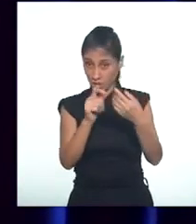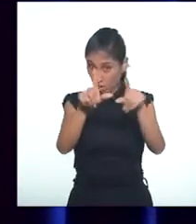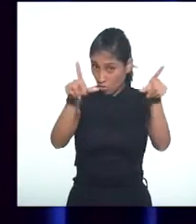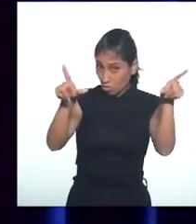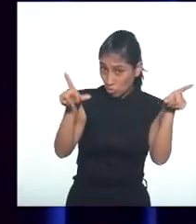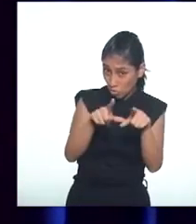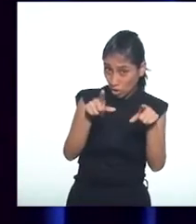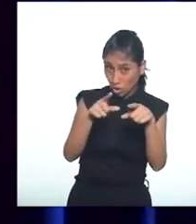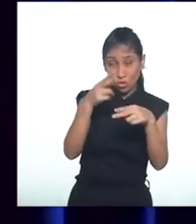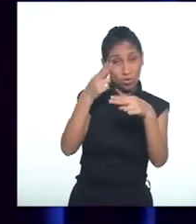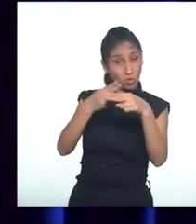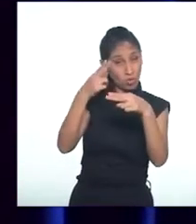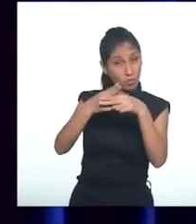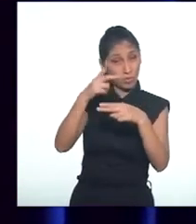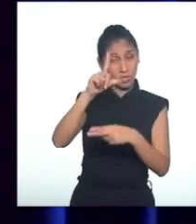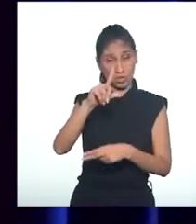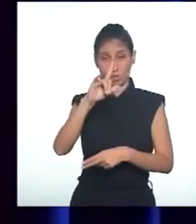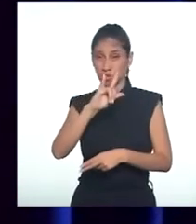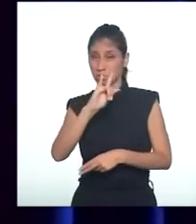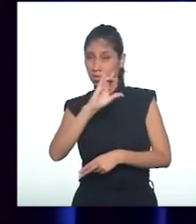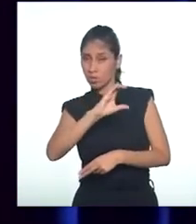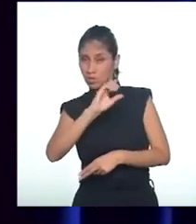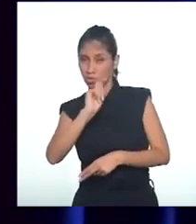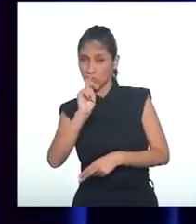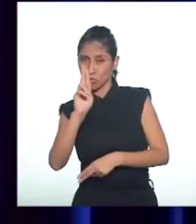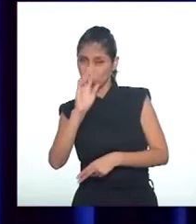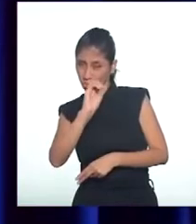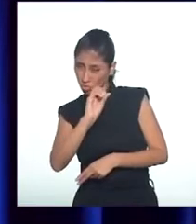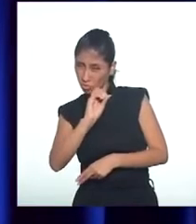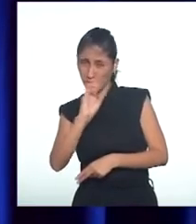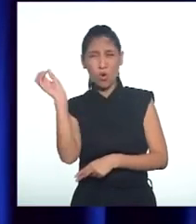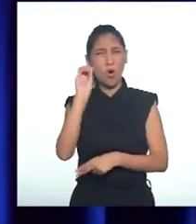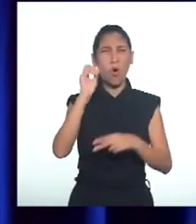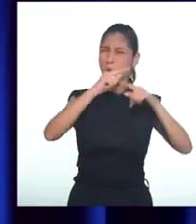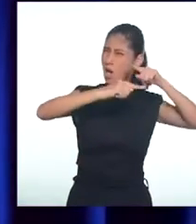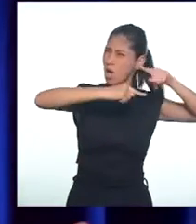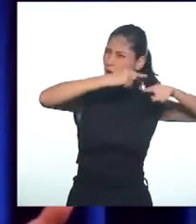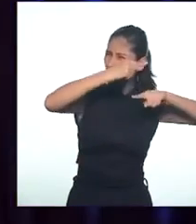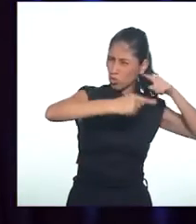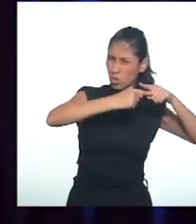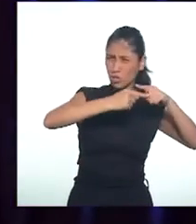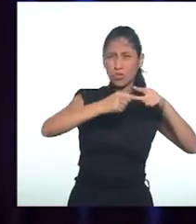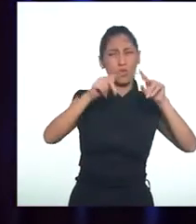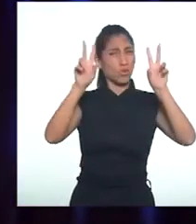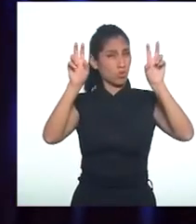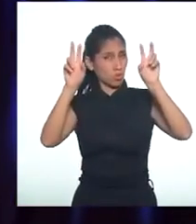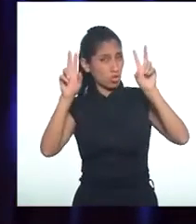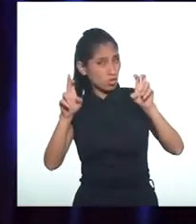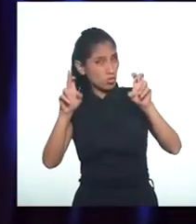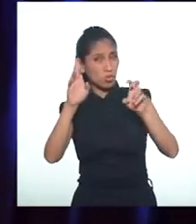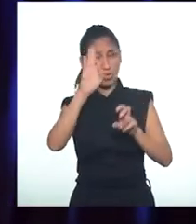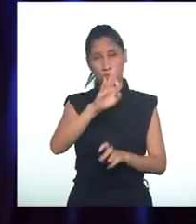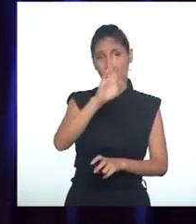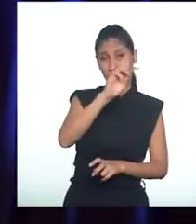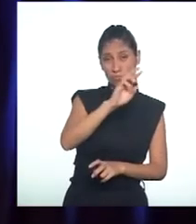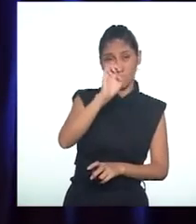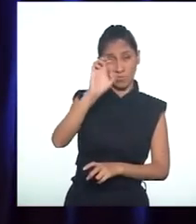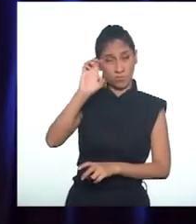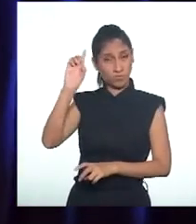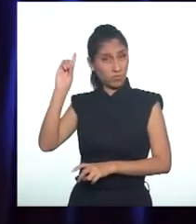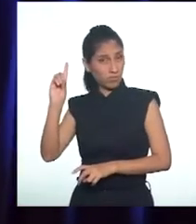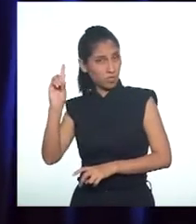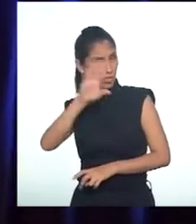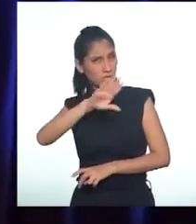llamado Luktrop? ¿O por qué el cuento se titula Frit Flac? Es un cuento que genera